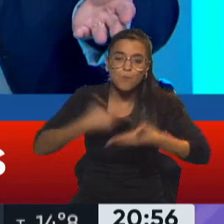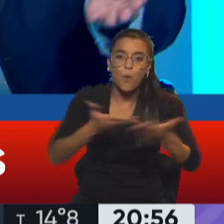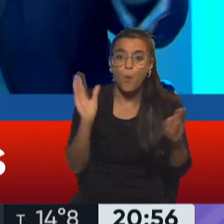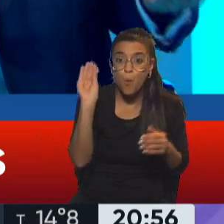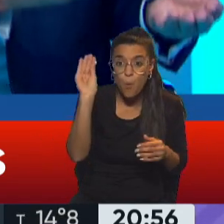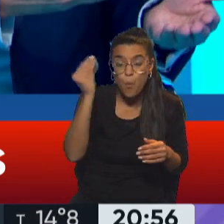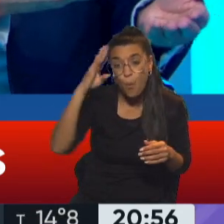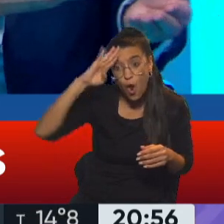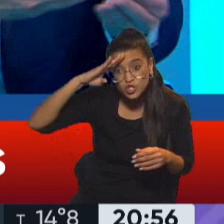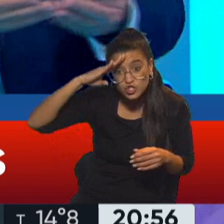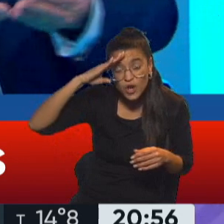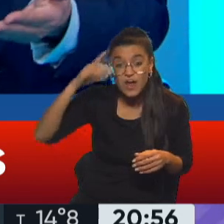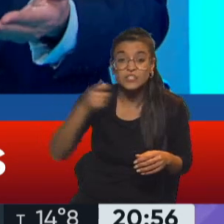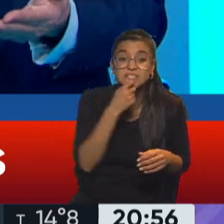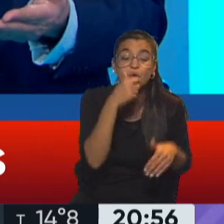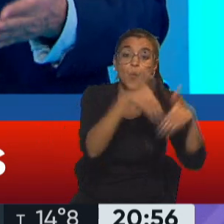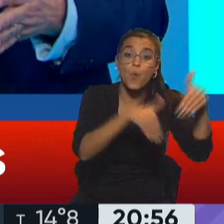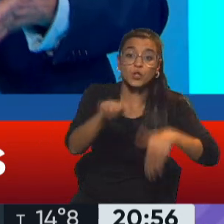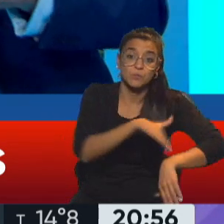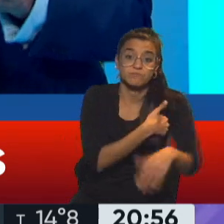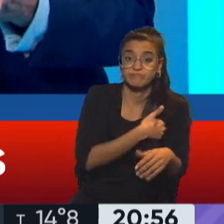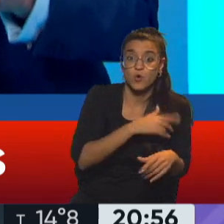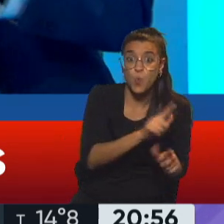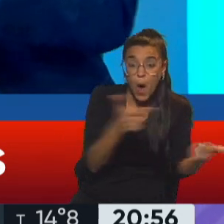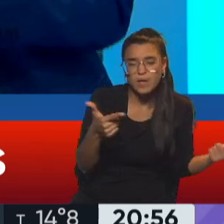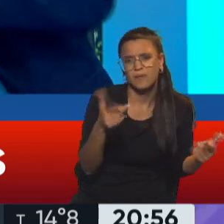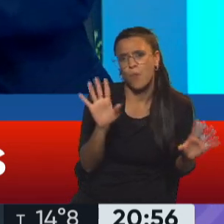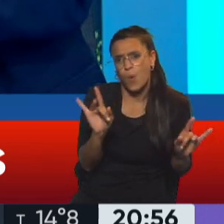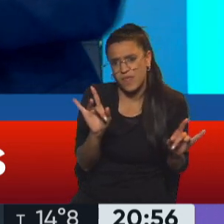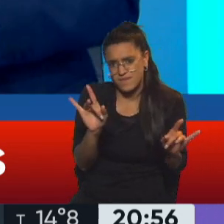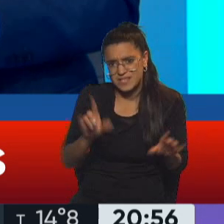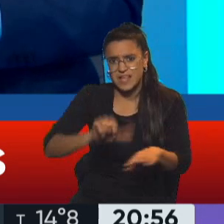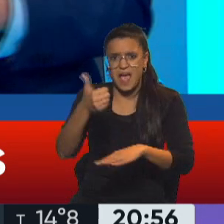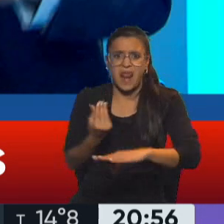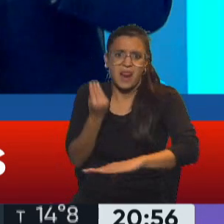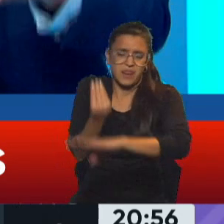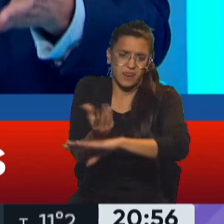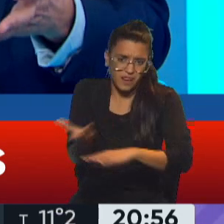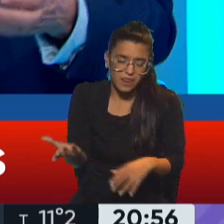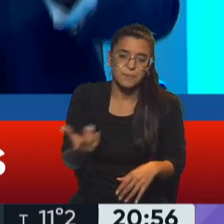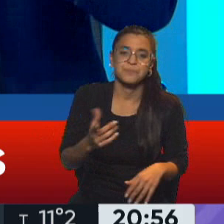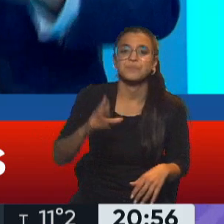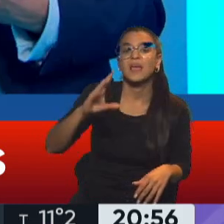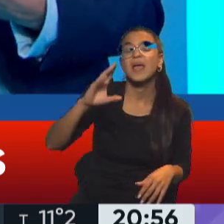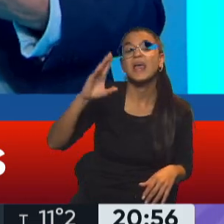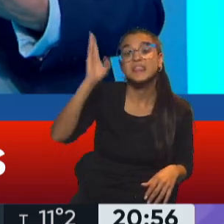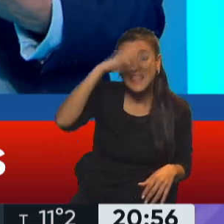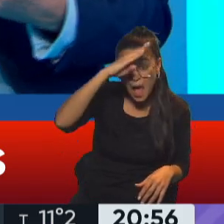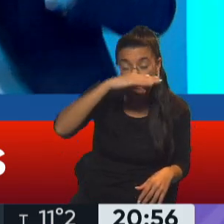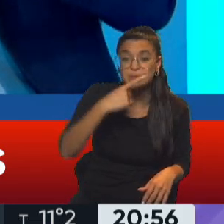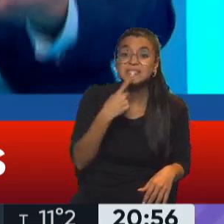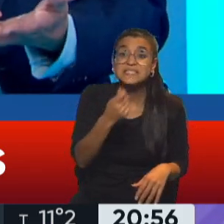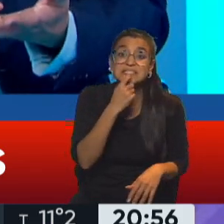Bolsonaro, sin los votos de los evangelistas, le hubiera costado mucho tener el lugar que tiene. Trump, sin los votos de